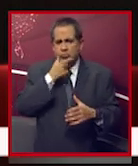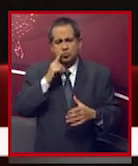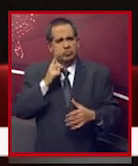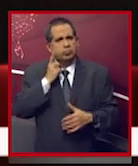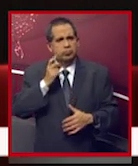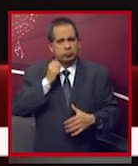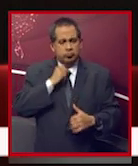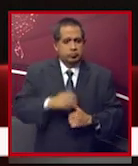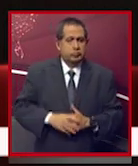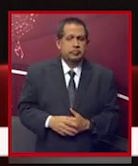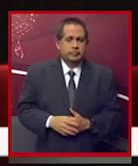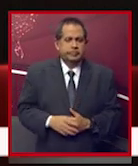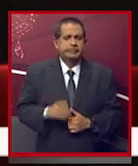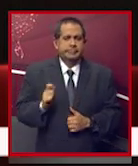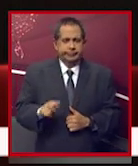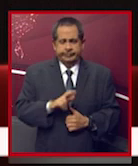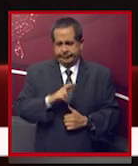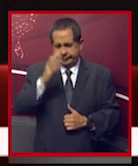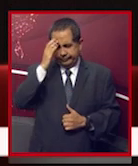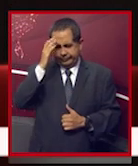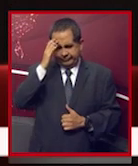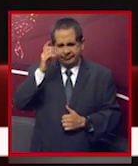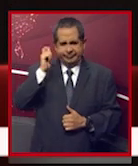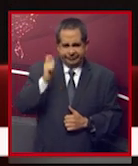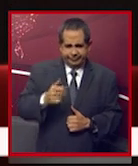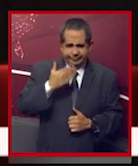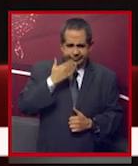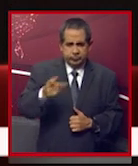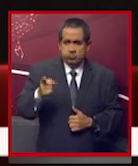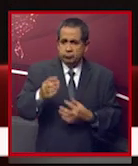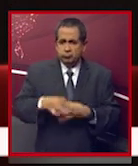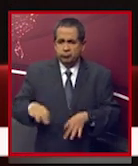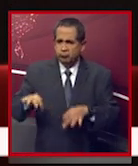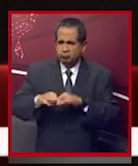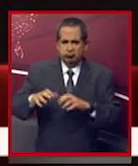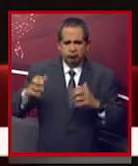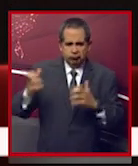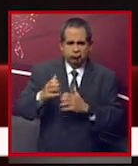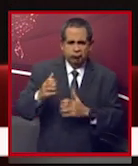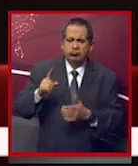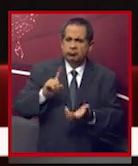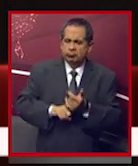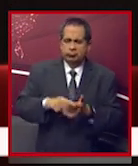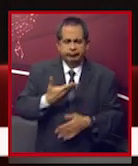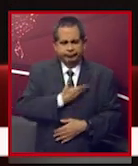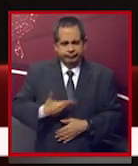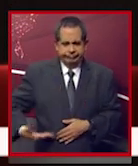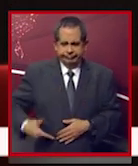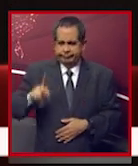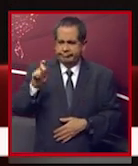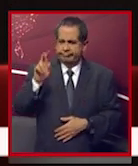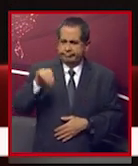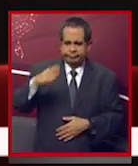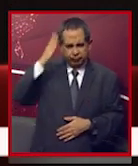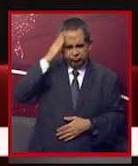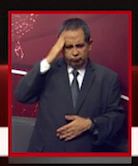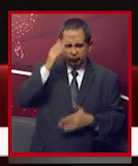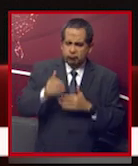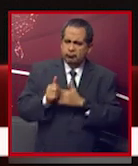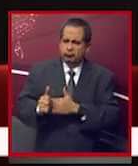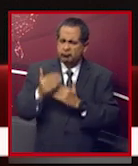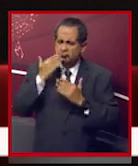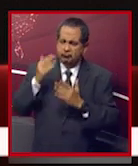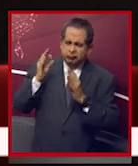Así como reconocemos el liderazgo y los importantes logros del presidente Enrique Peña Nieto, el Partido